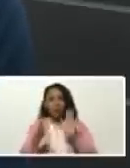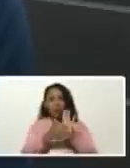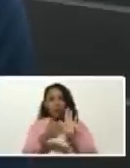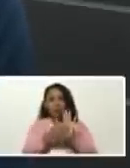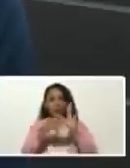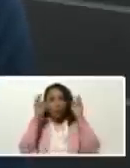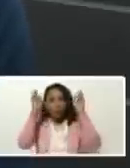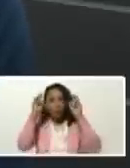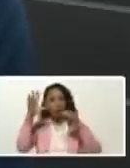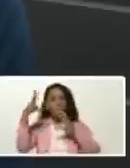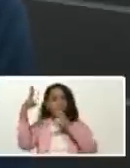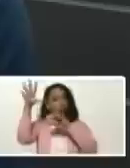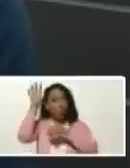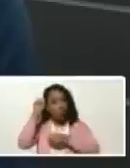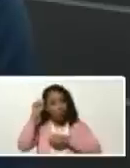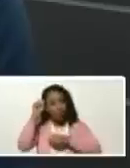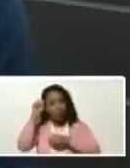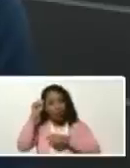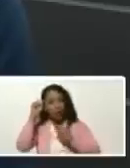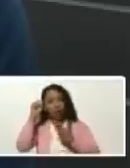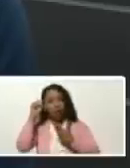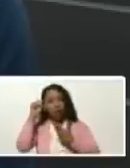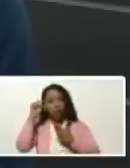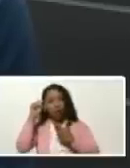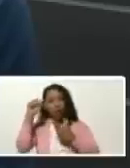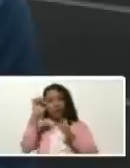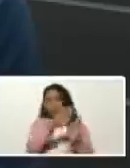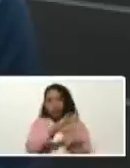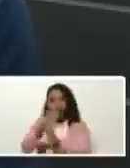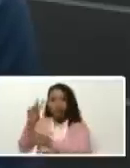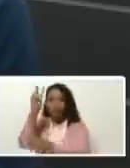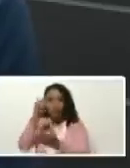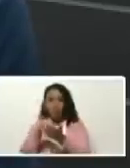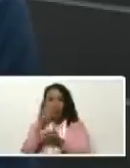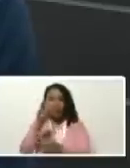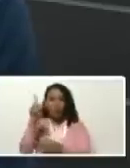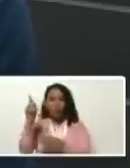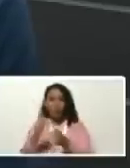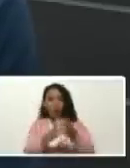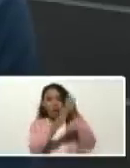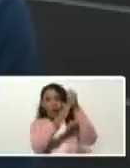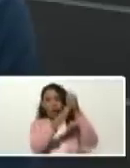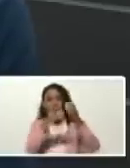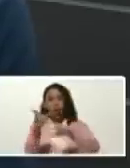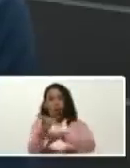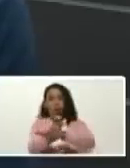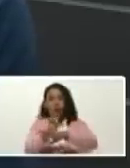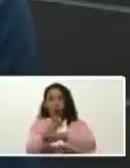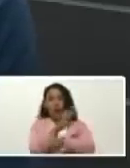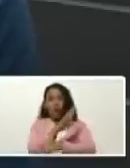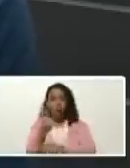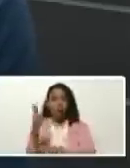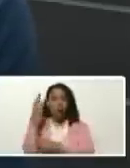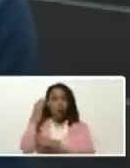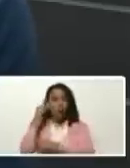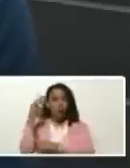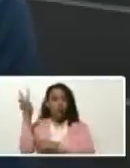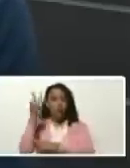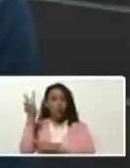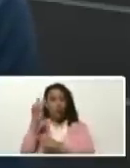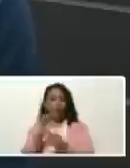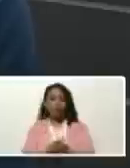del memorando de entendimiento que se firmó en agosto de 2021 que está encabezado como el gobierno de la República bolivariana